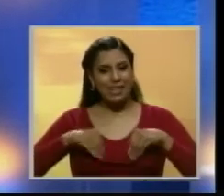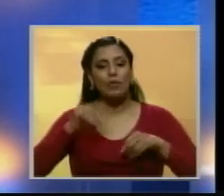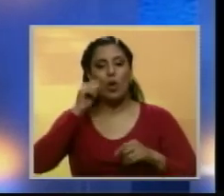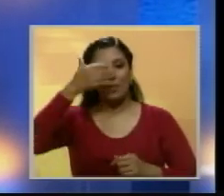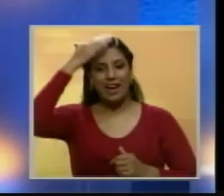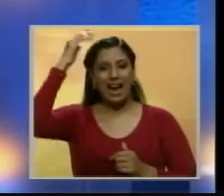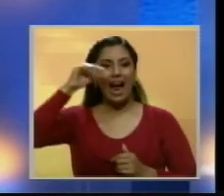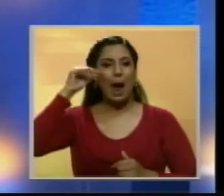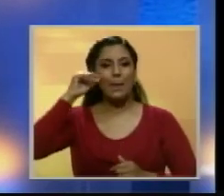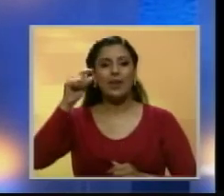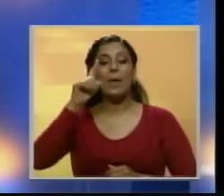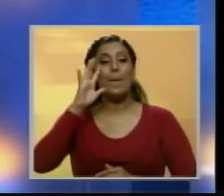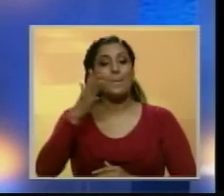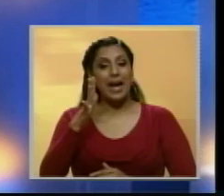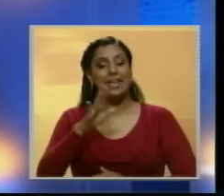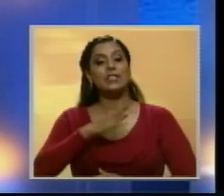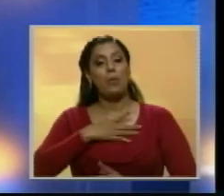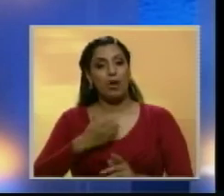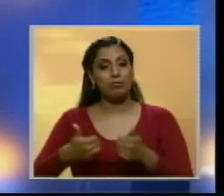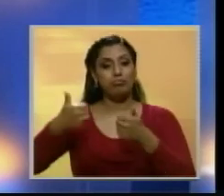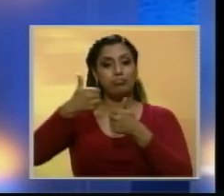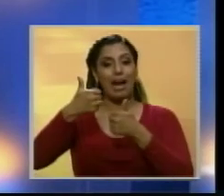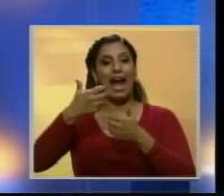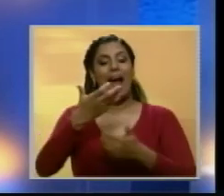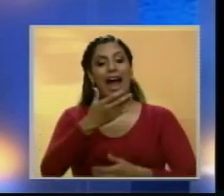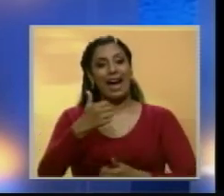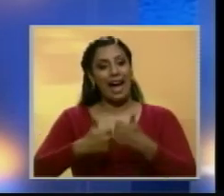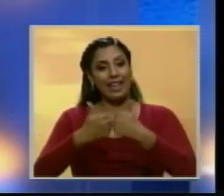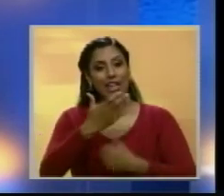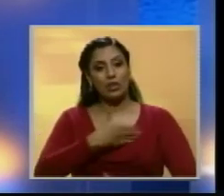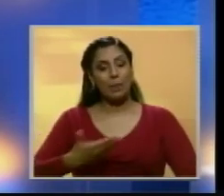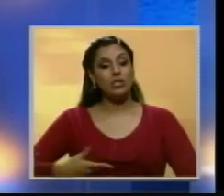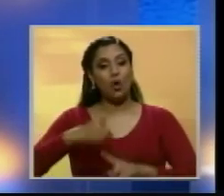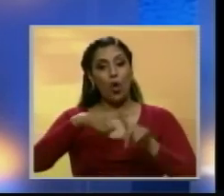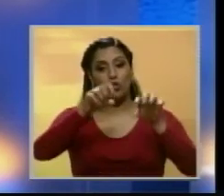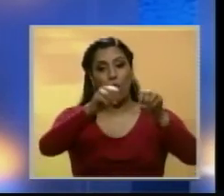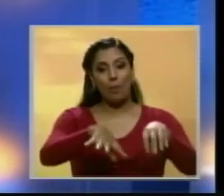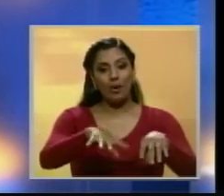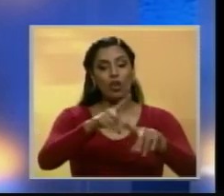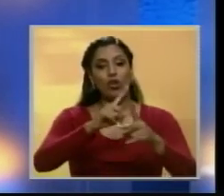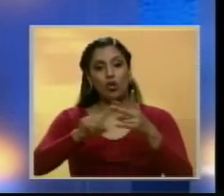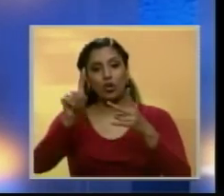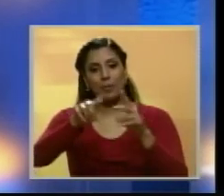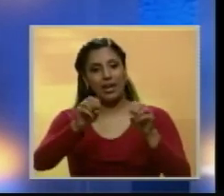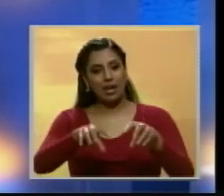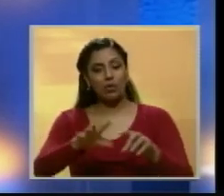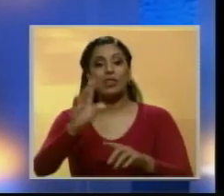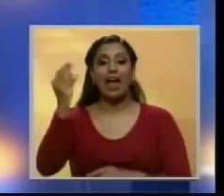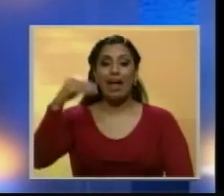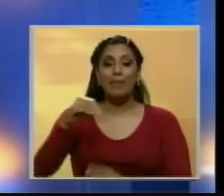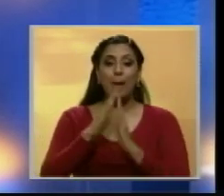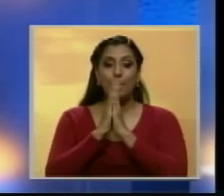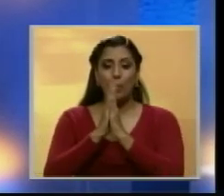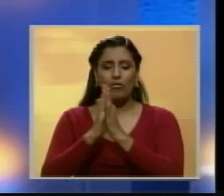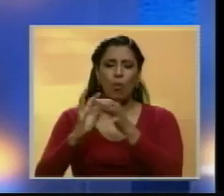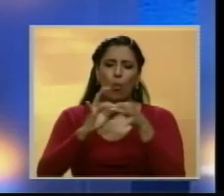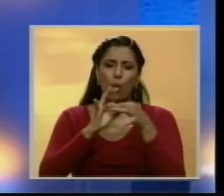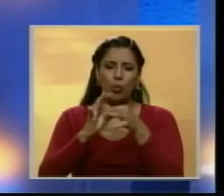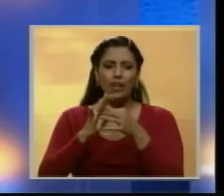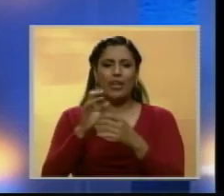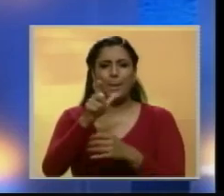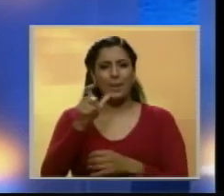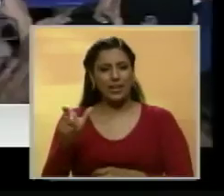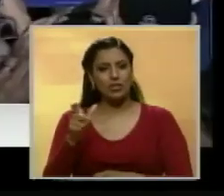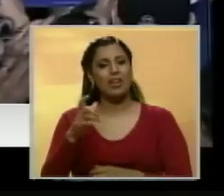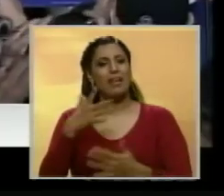Donald Trump es el probable nominado para ser candidato a presidente tras la renuncia de Ted Cruz y John Kasich. Además, pidió unidad a los